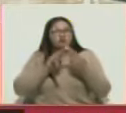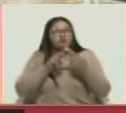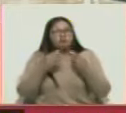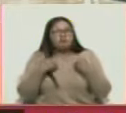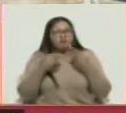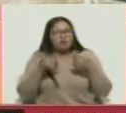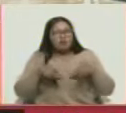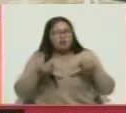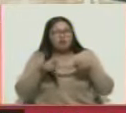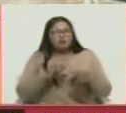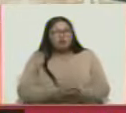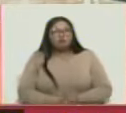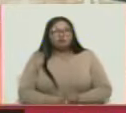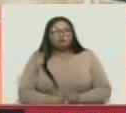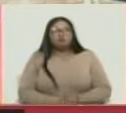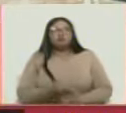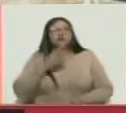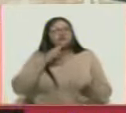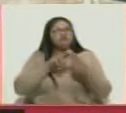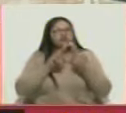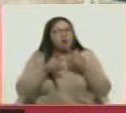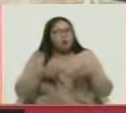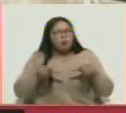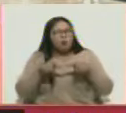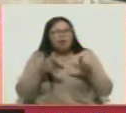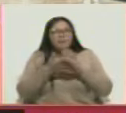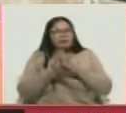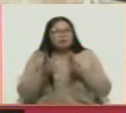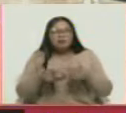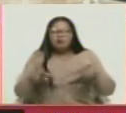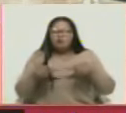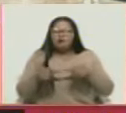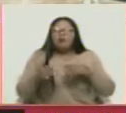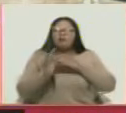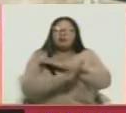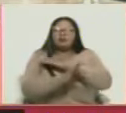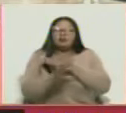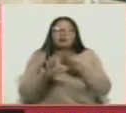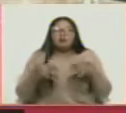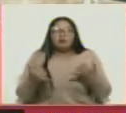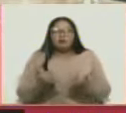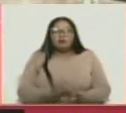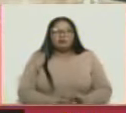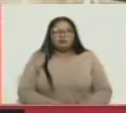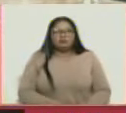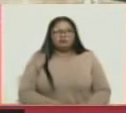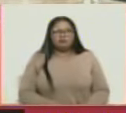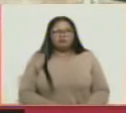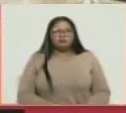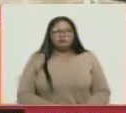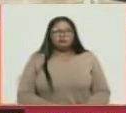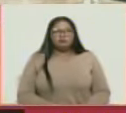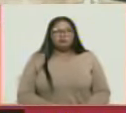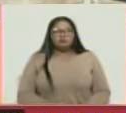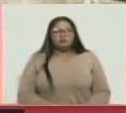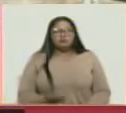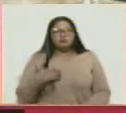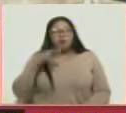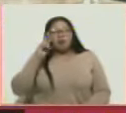Franja de Gaza, conozco los barrios de la Franja de Gaza. Lo que está pasando en la Franja de Gaza, las imágenes que he visto en la Franja de